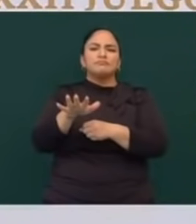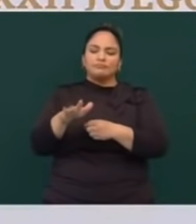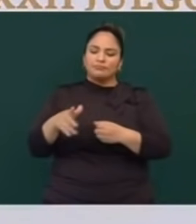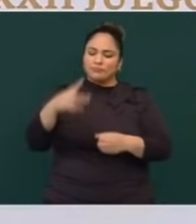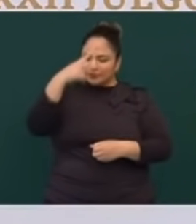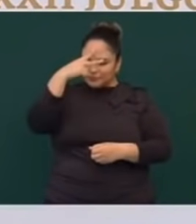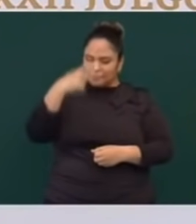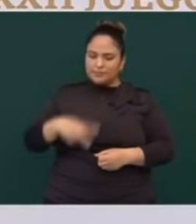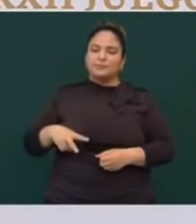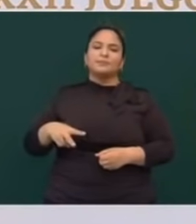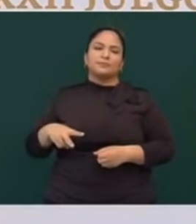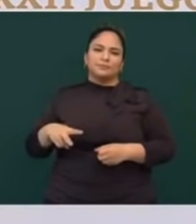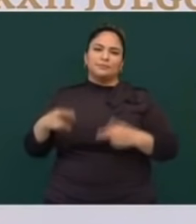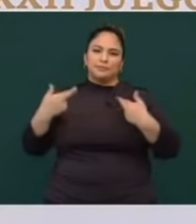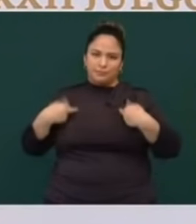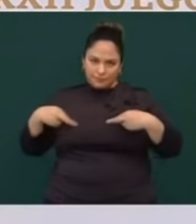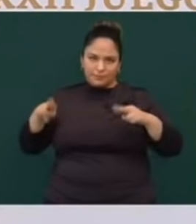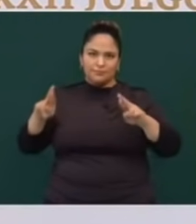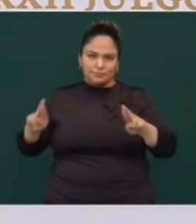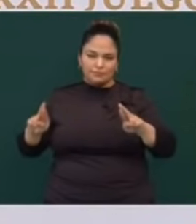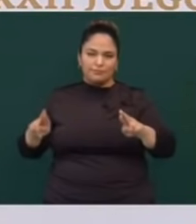representar a México